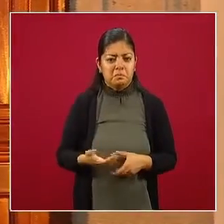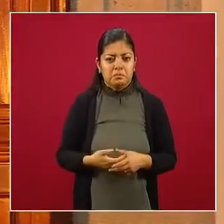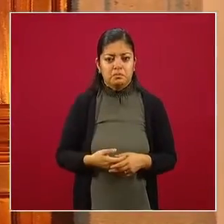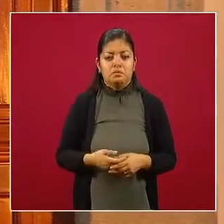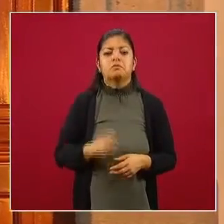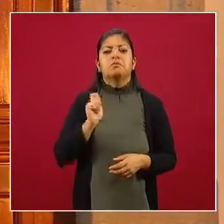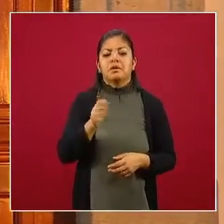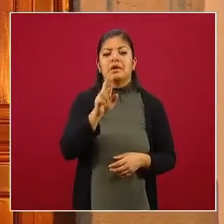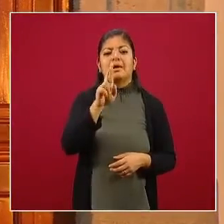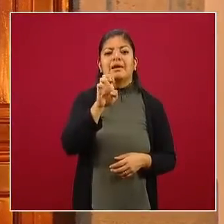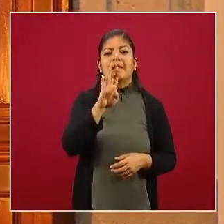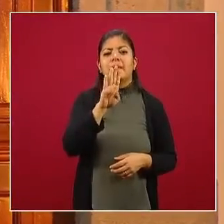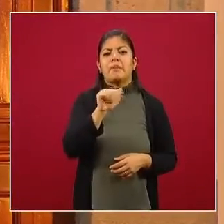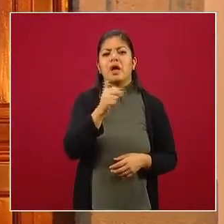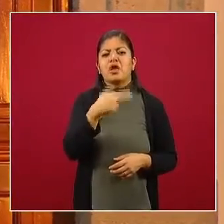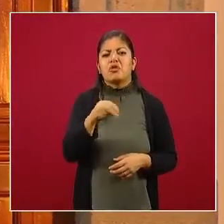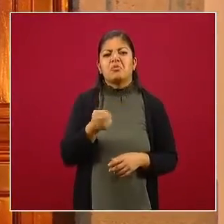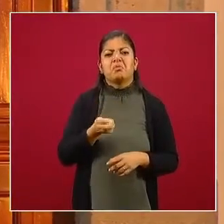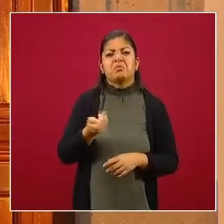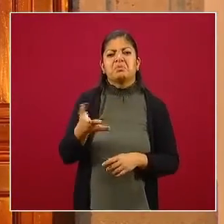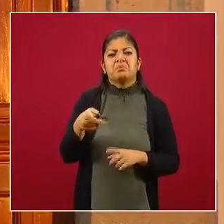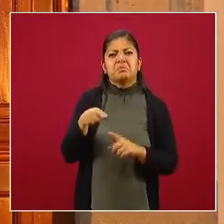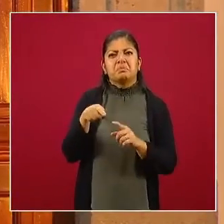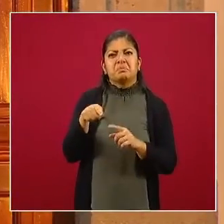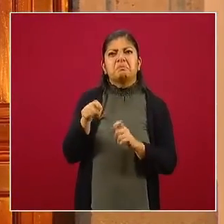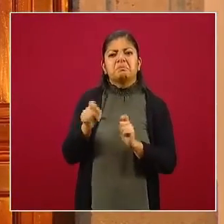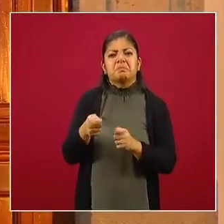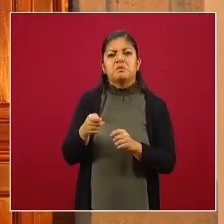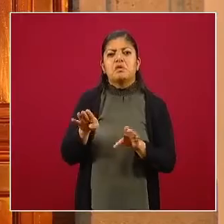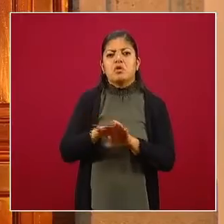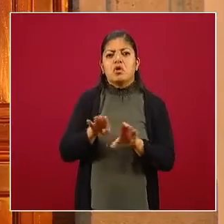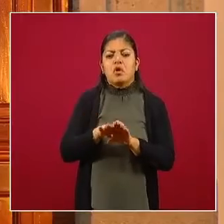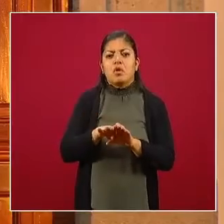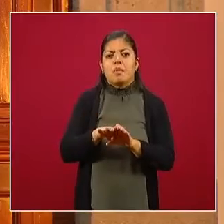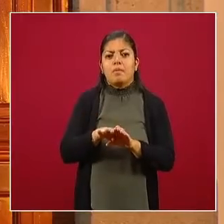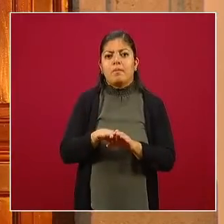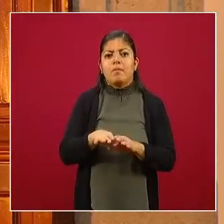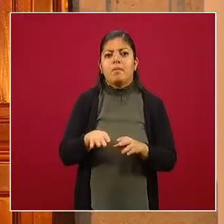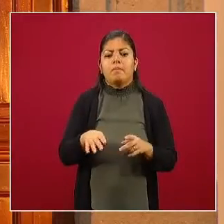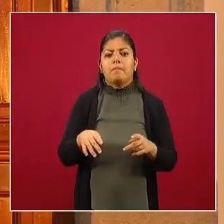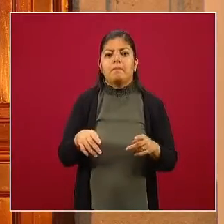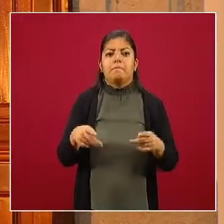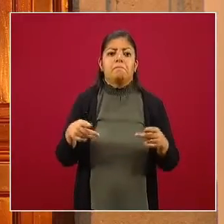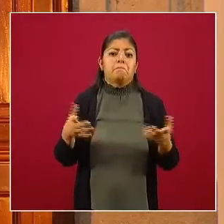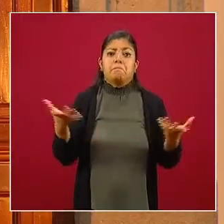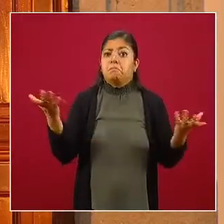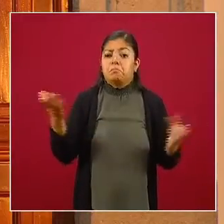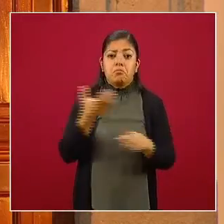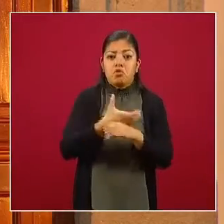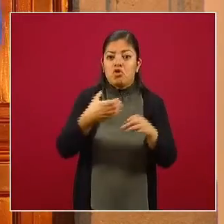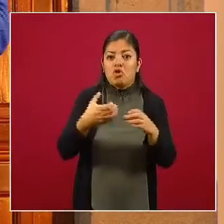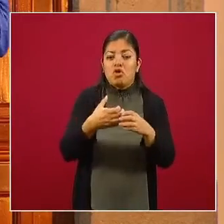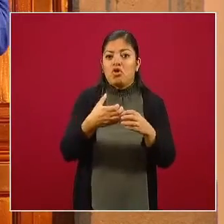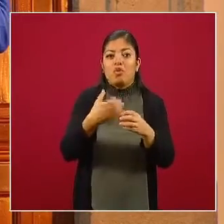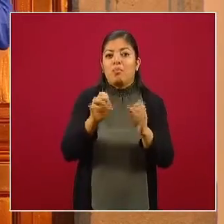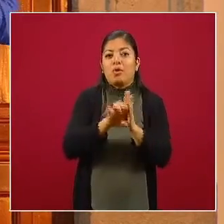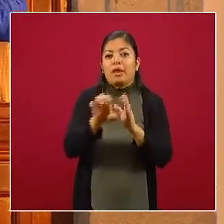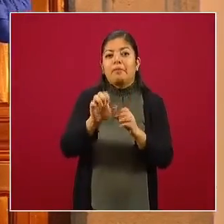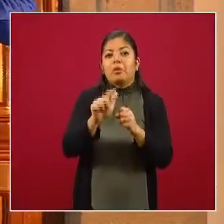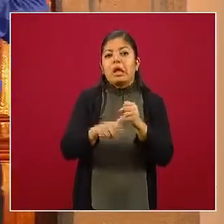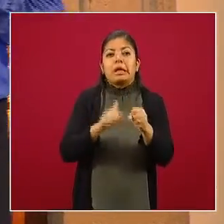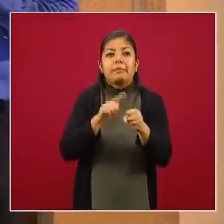Un rebaño es un conjunto de individuos de la especie.